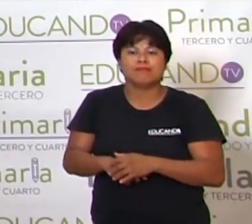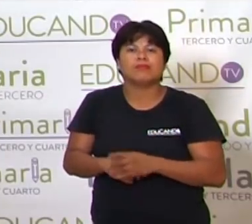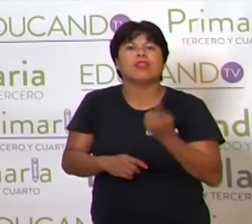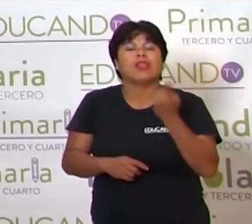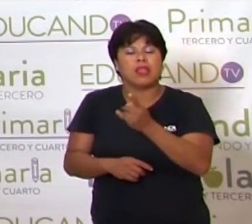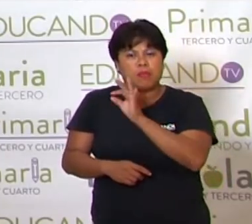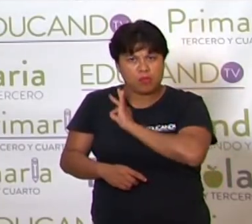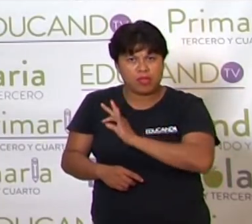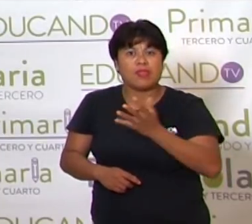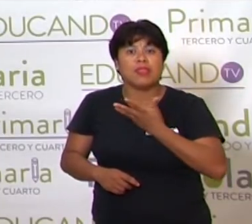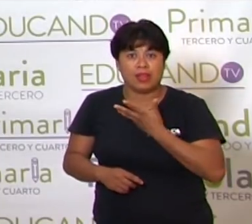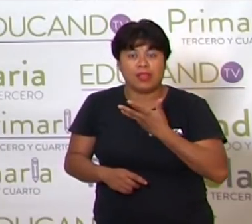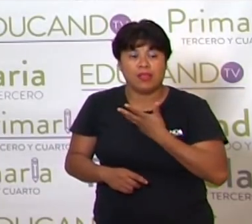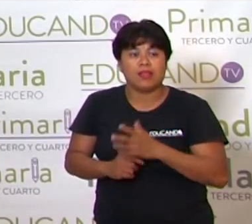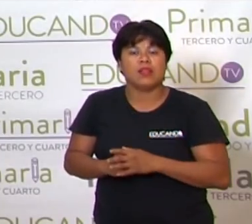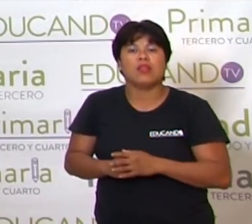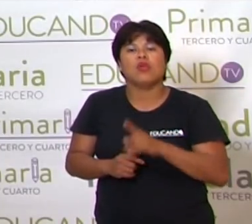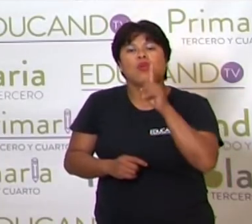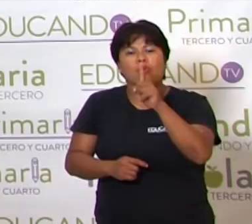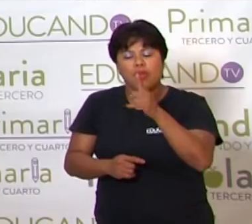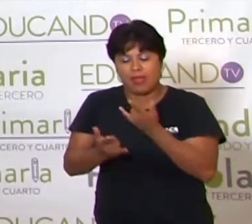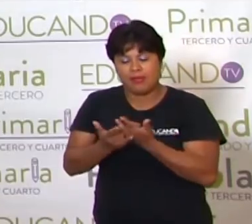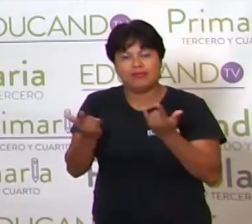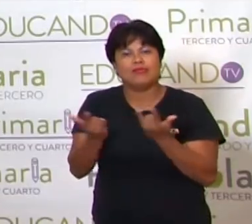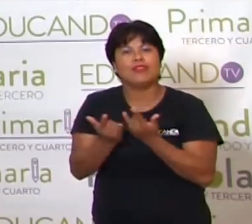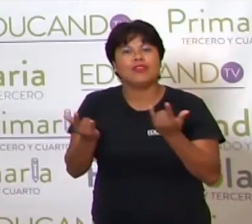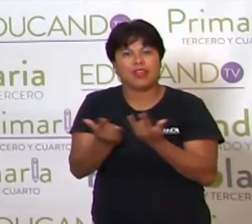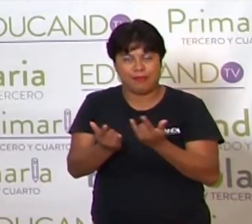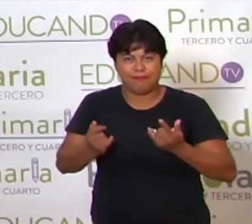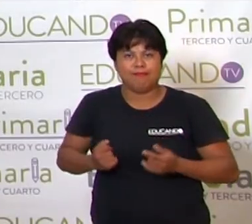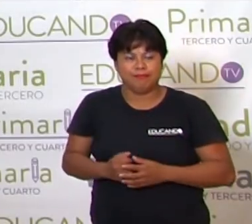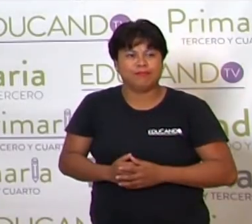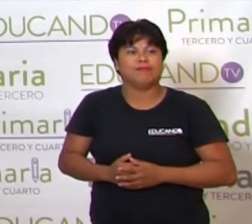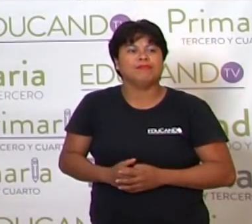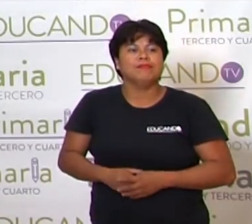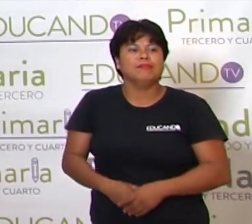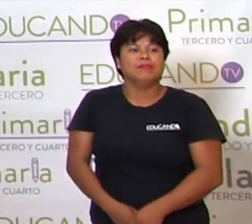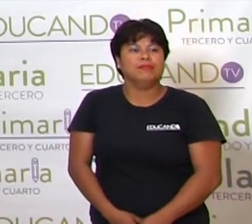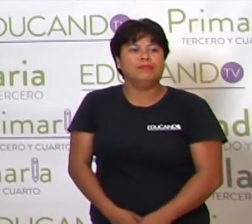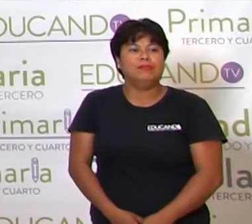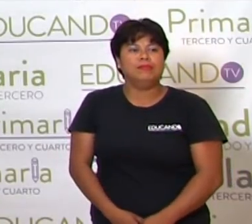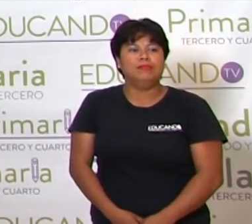que cuentan una historia,